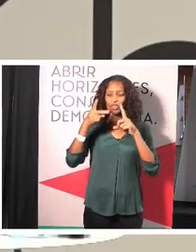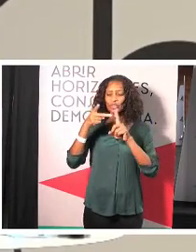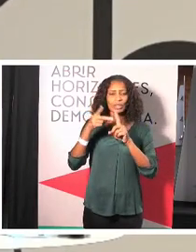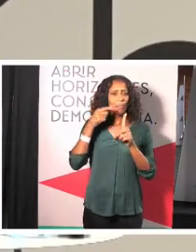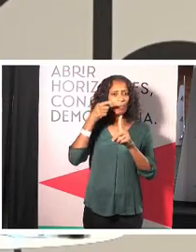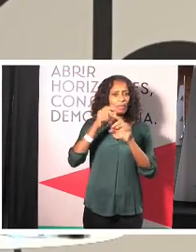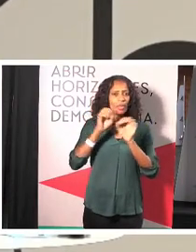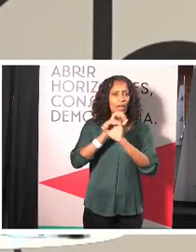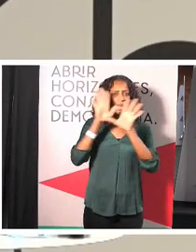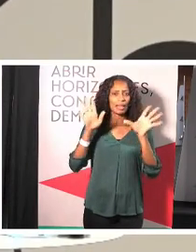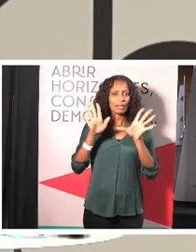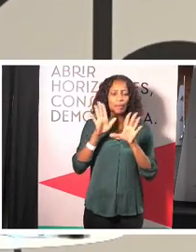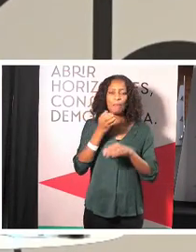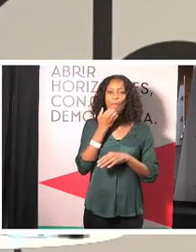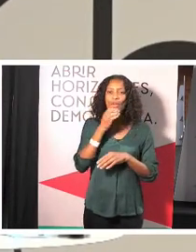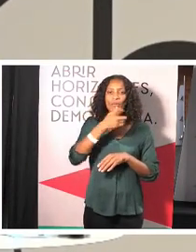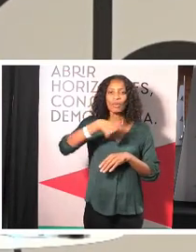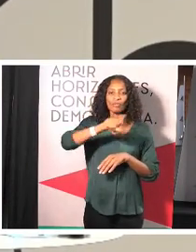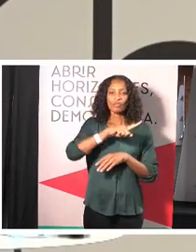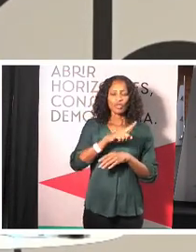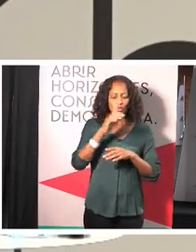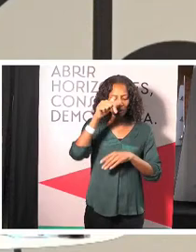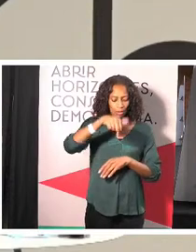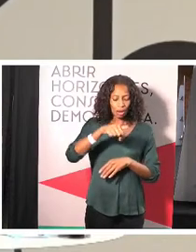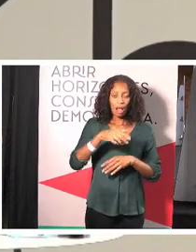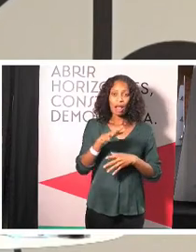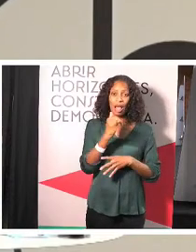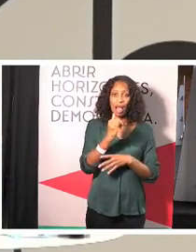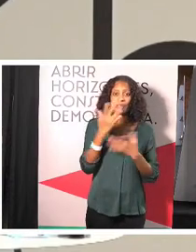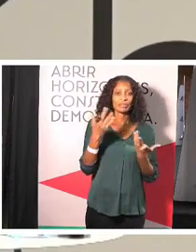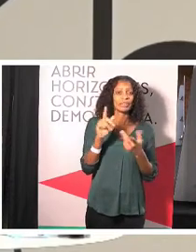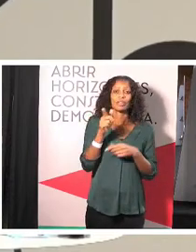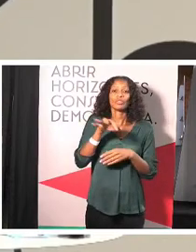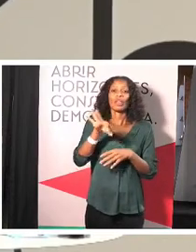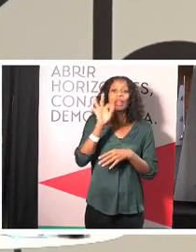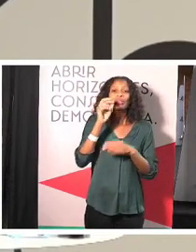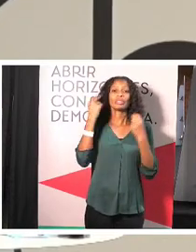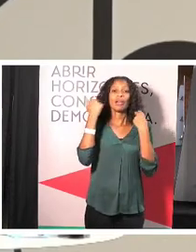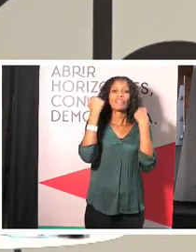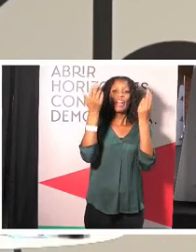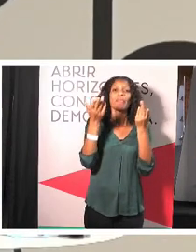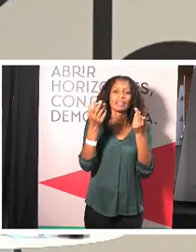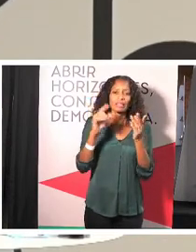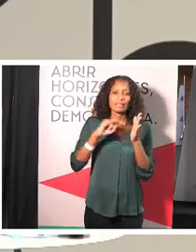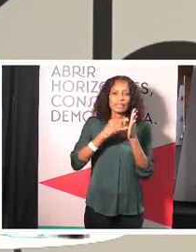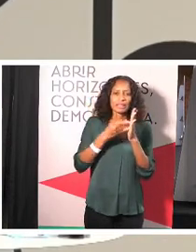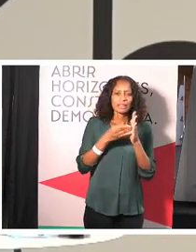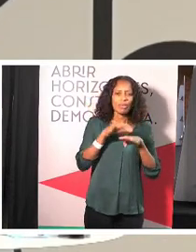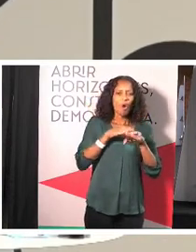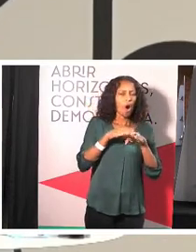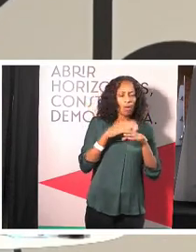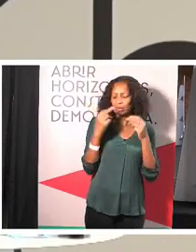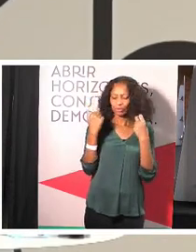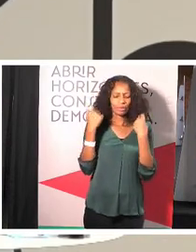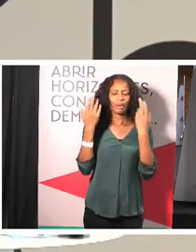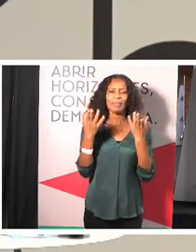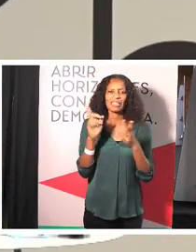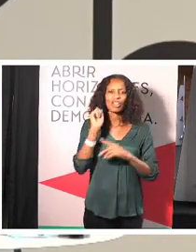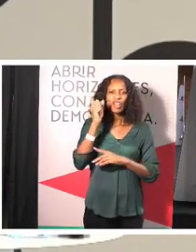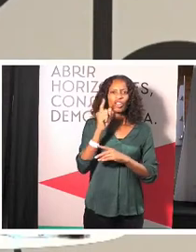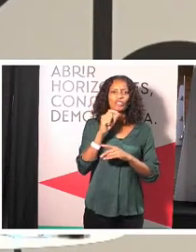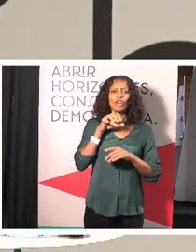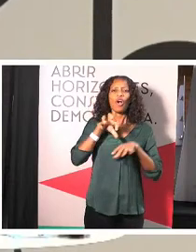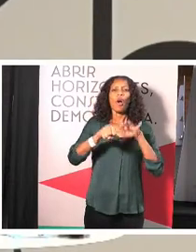Vosotras, por ejemplo, los que estáis aquí hoy, habéis decidido ser rebeldes ante el sistema y no dedicar vuestro ocio a consumir, sino a crecer como personas